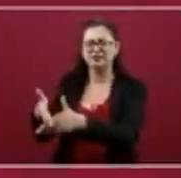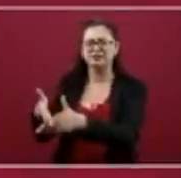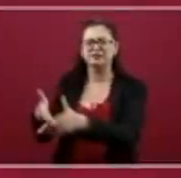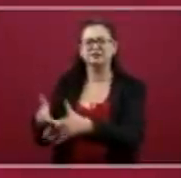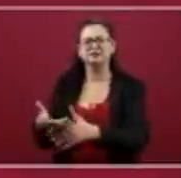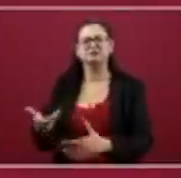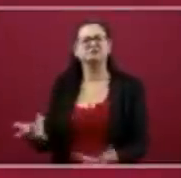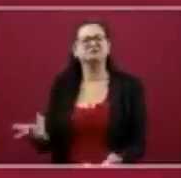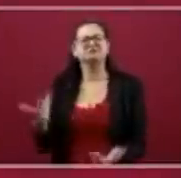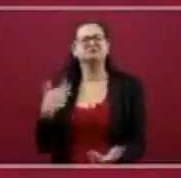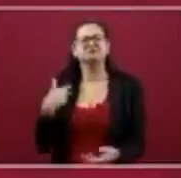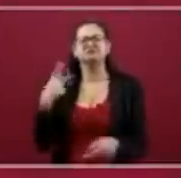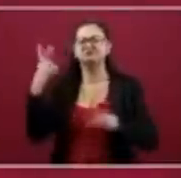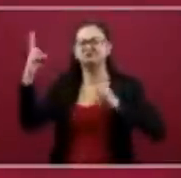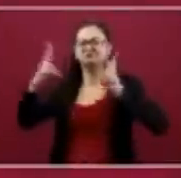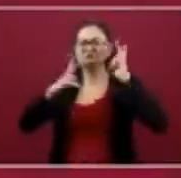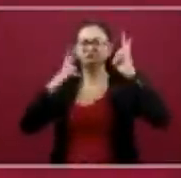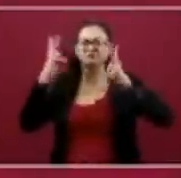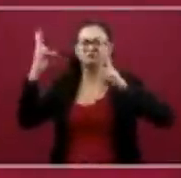En una gira,